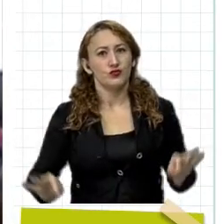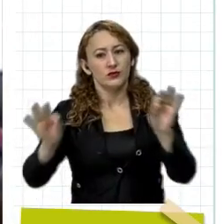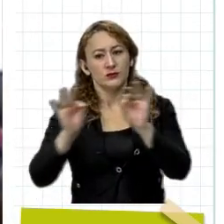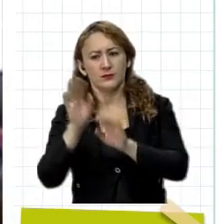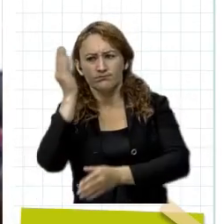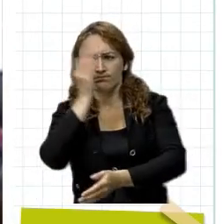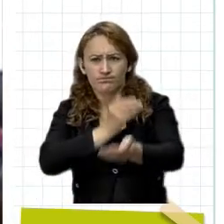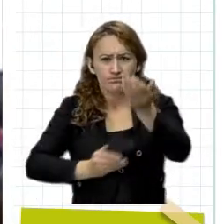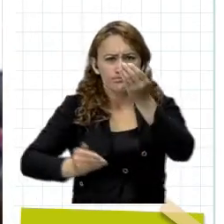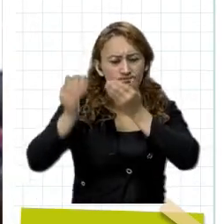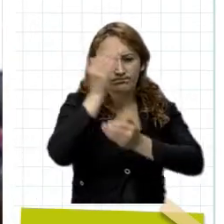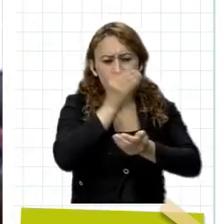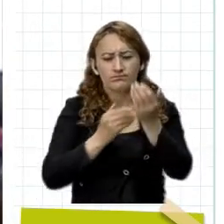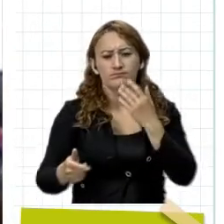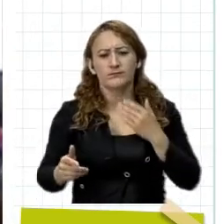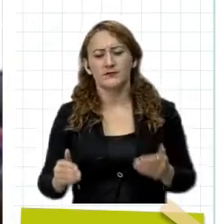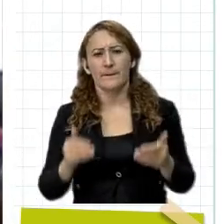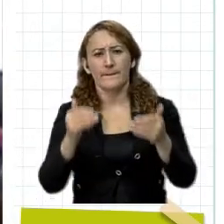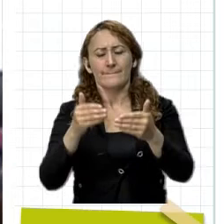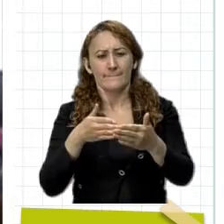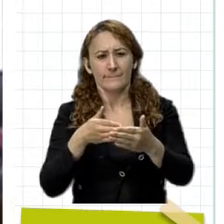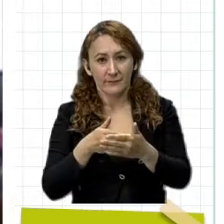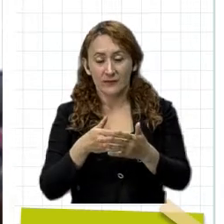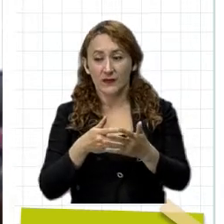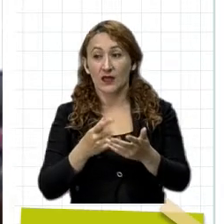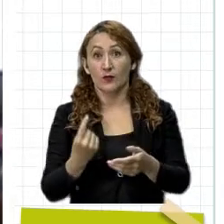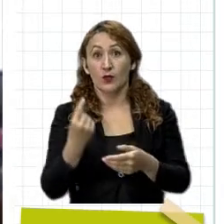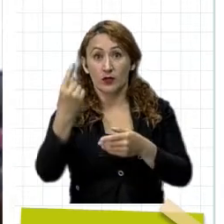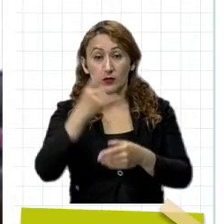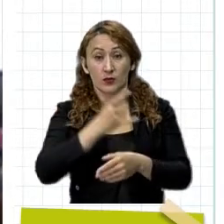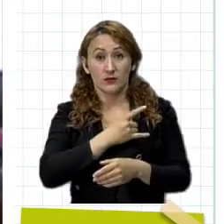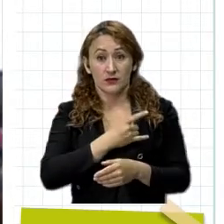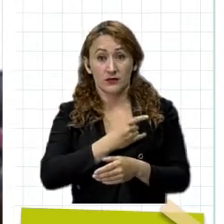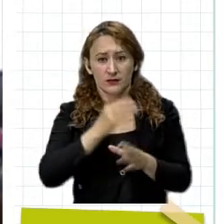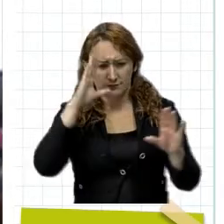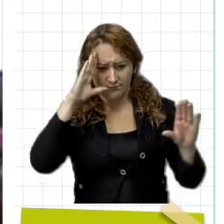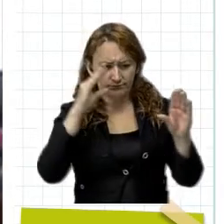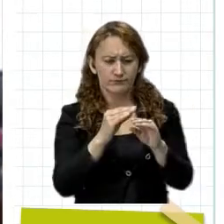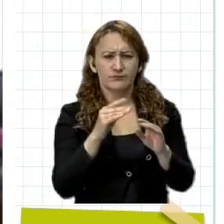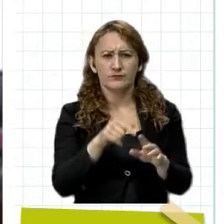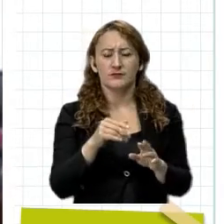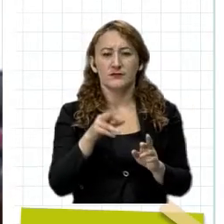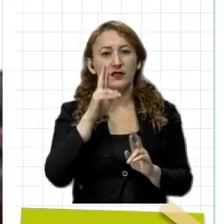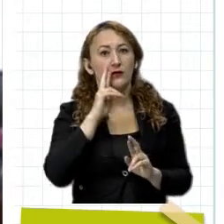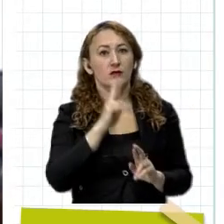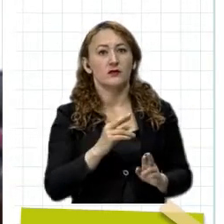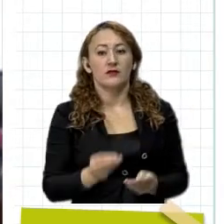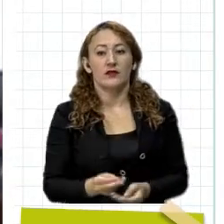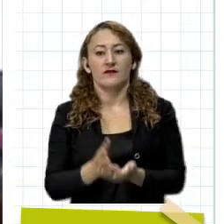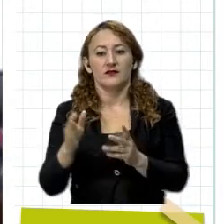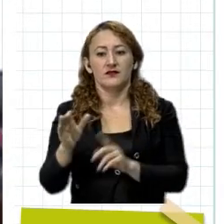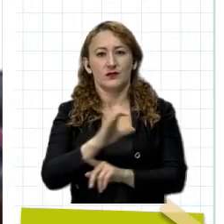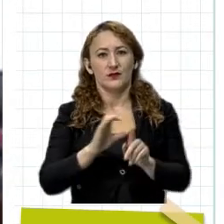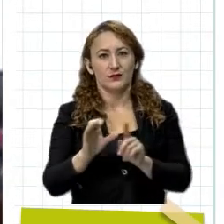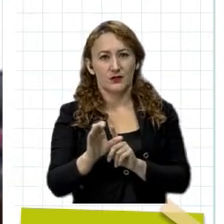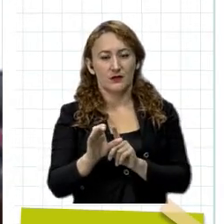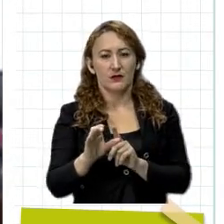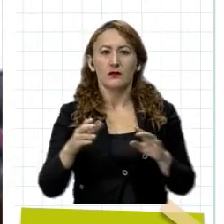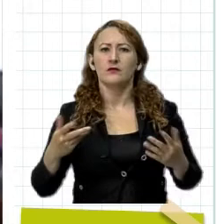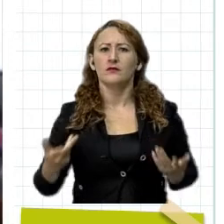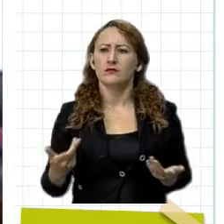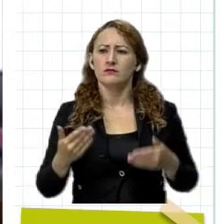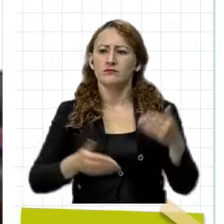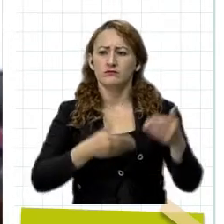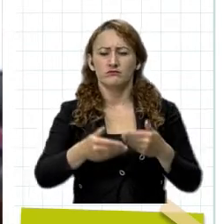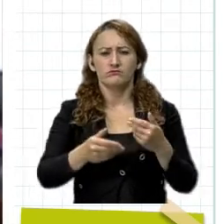las limitaciones de las políticas universitarias centradas en el reconocimiento de la diversidad cultural para tramitar